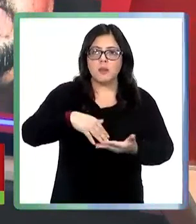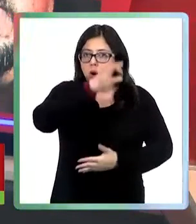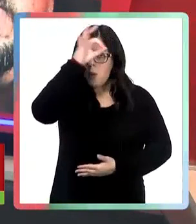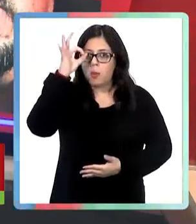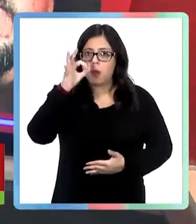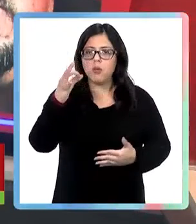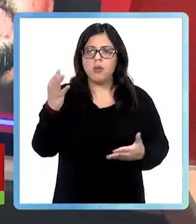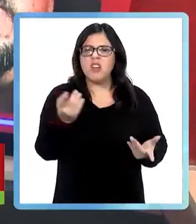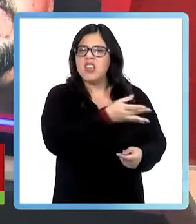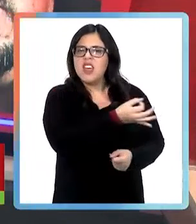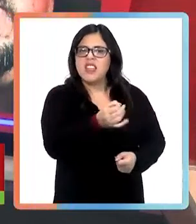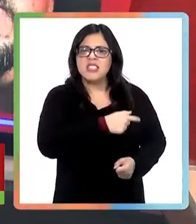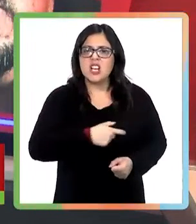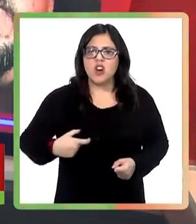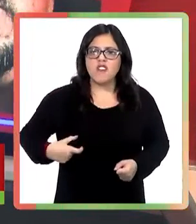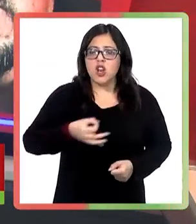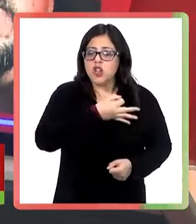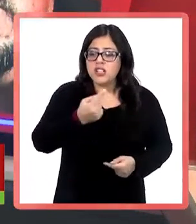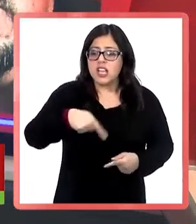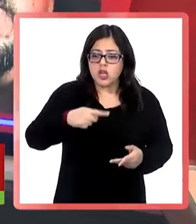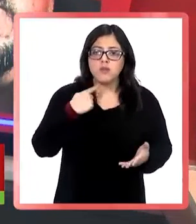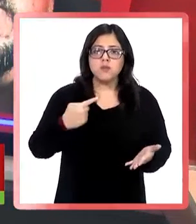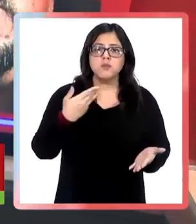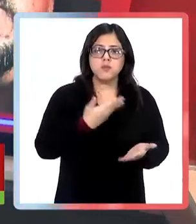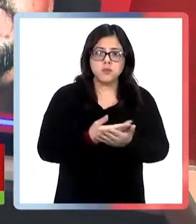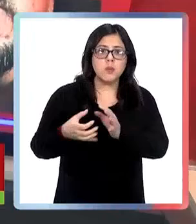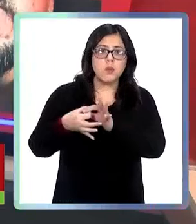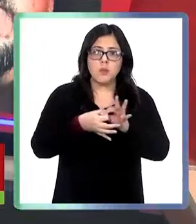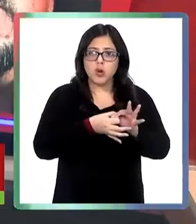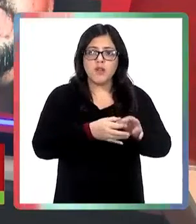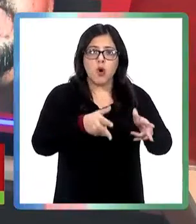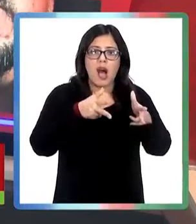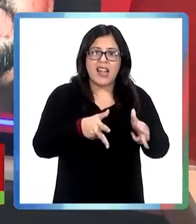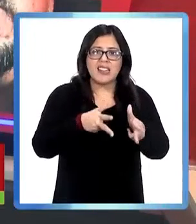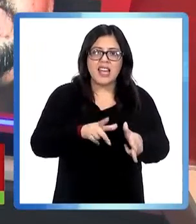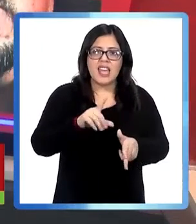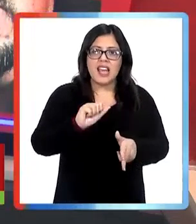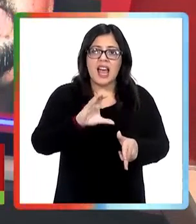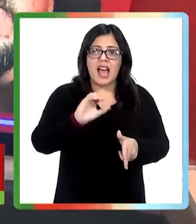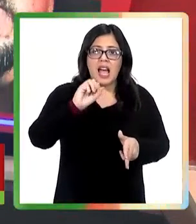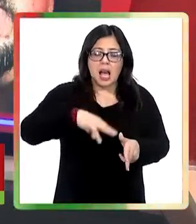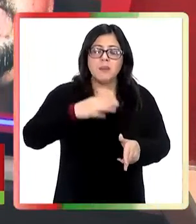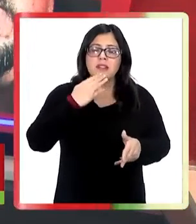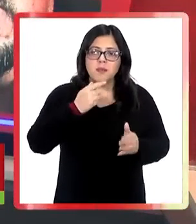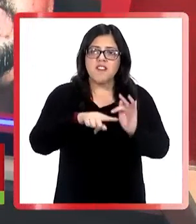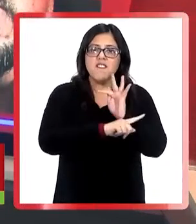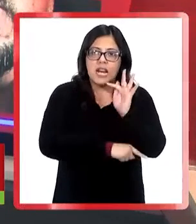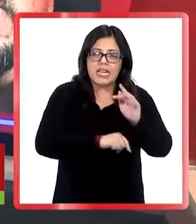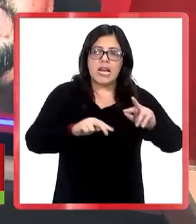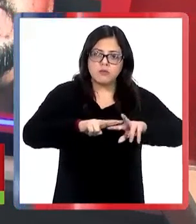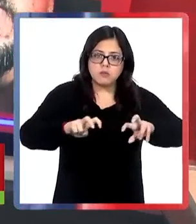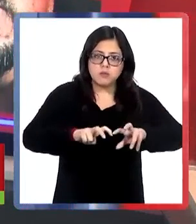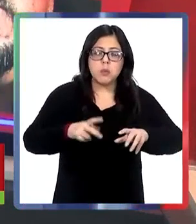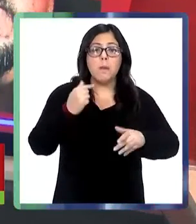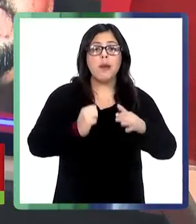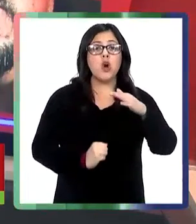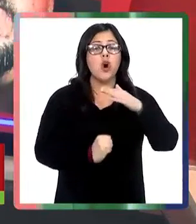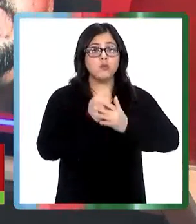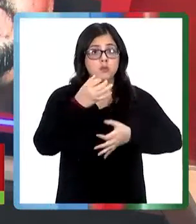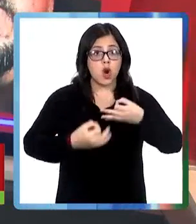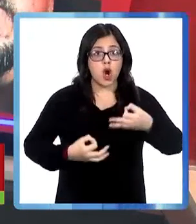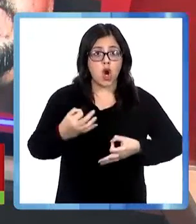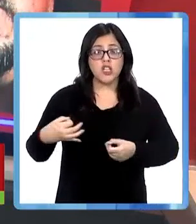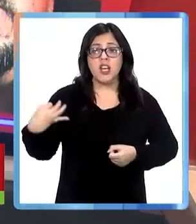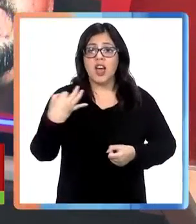pueblo mapuche. ¿Y cómo reaccionó el gobierno? Dicen que ya son querellantes frente a los ataques de la CAM y la Fiscalía ha iniciado las investigaciones, pero la